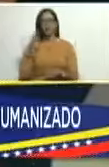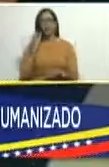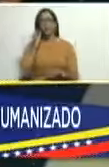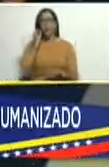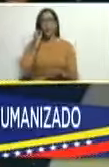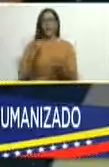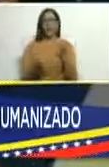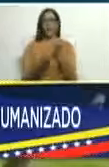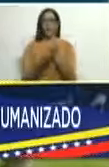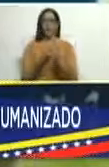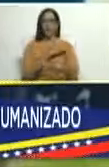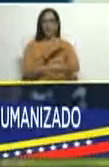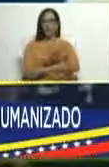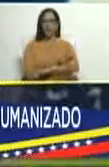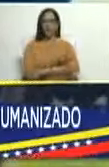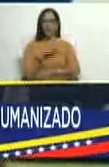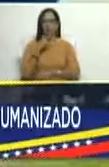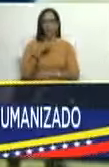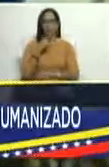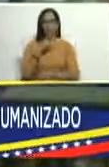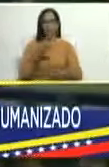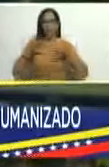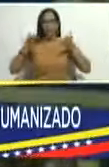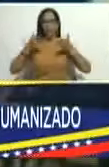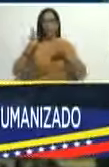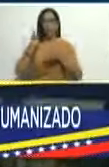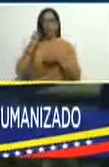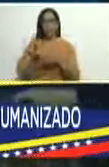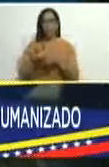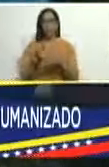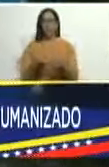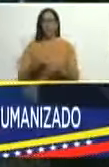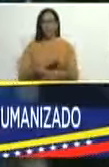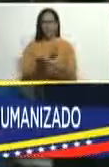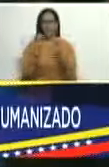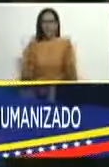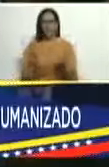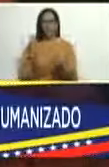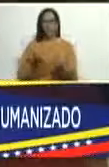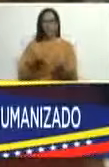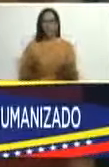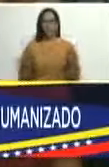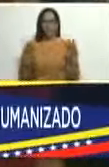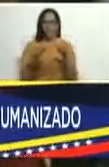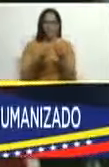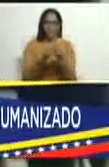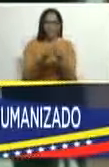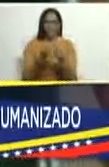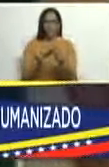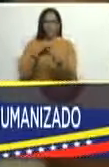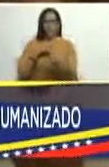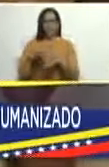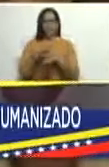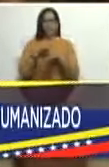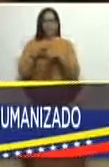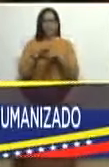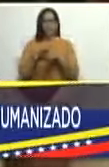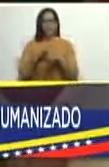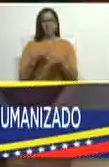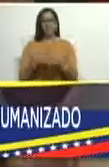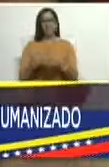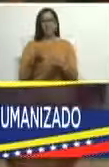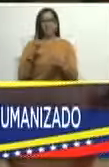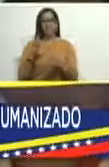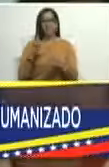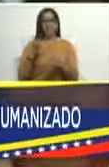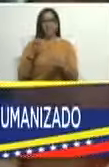impulsando y fortaleciendo las políticas orientadas por usted y por supuesto también del acompañamiento de nuestra ministra Delis